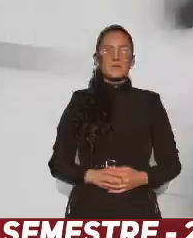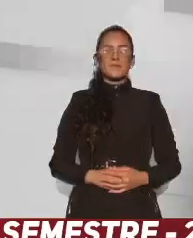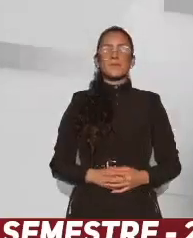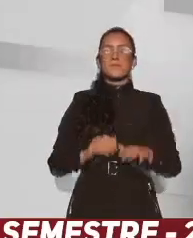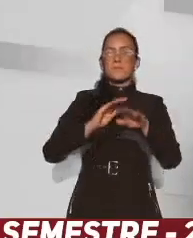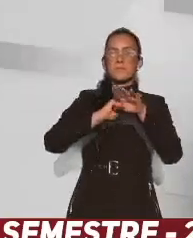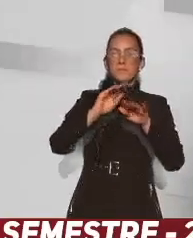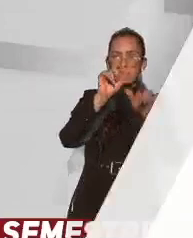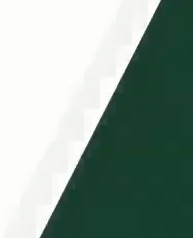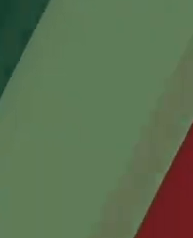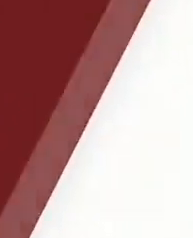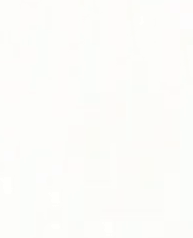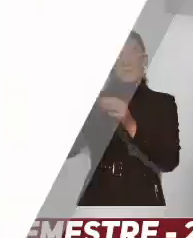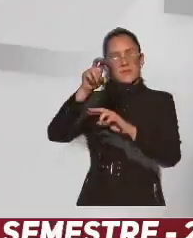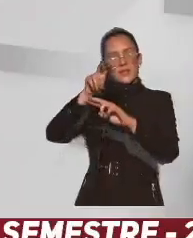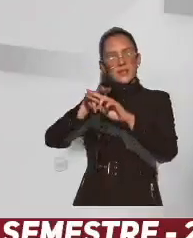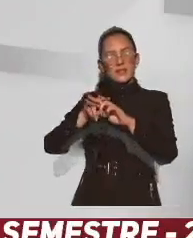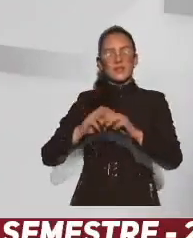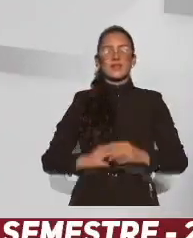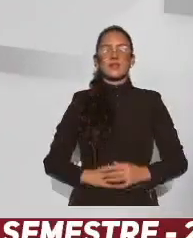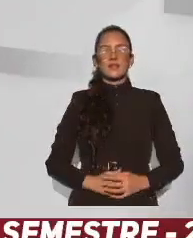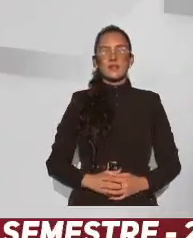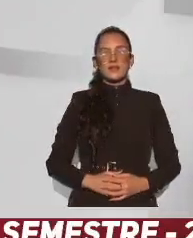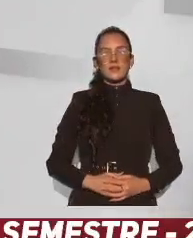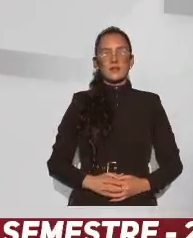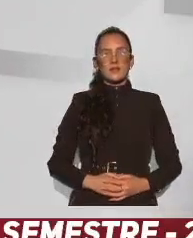Los invitamos a tomar asiento.